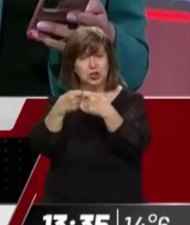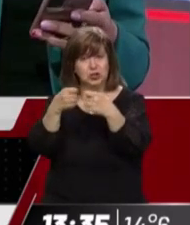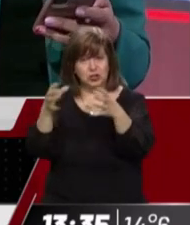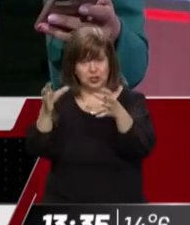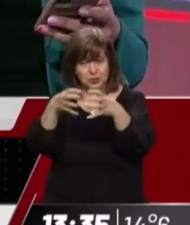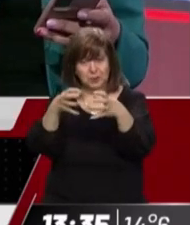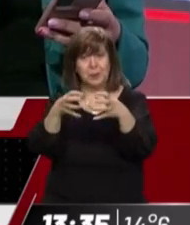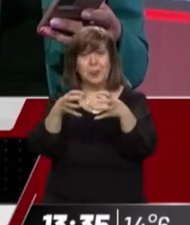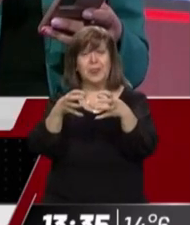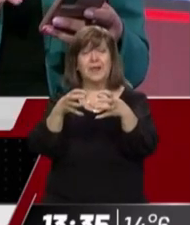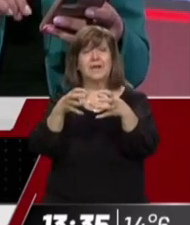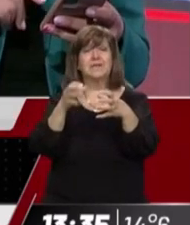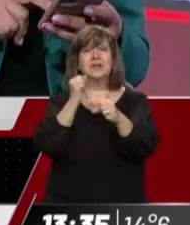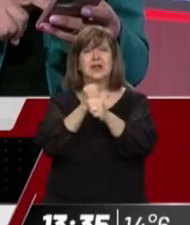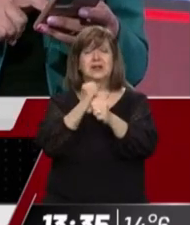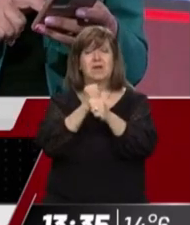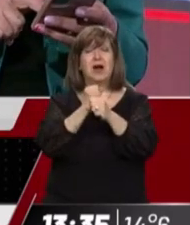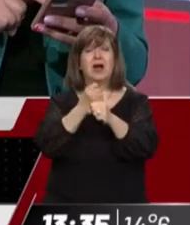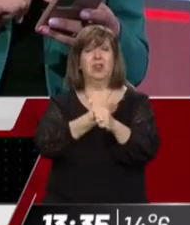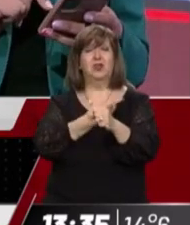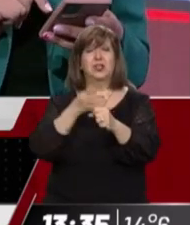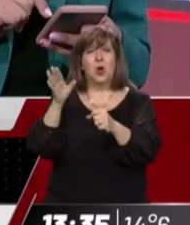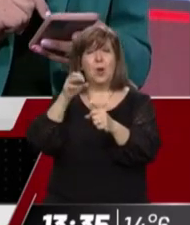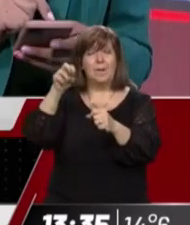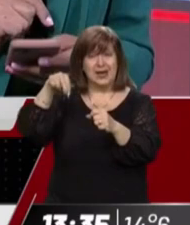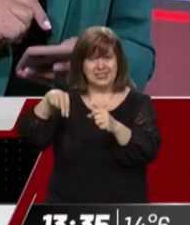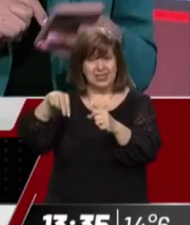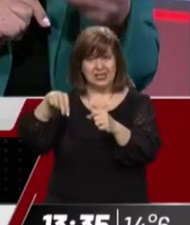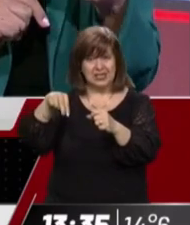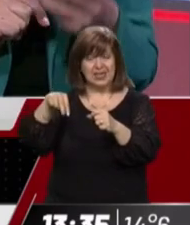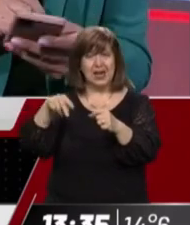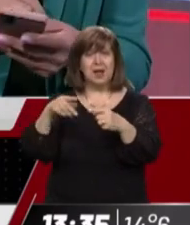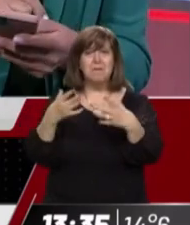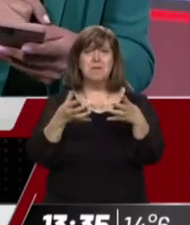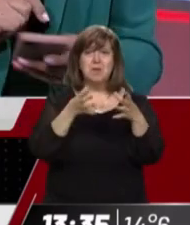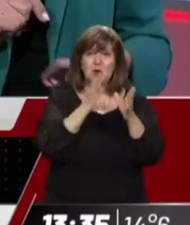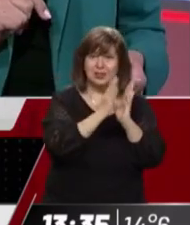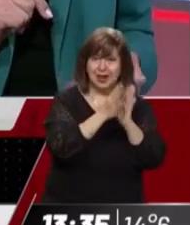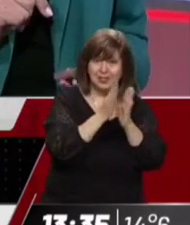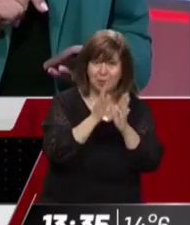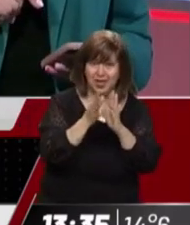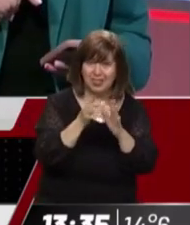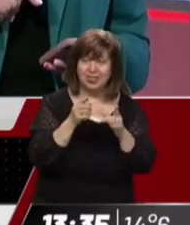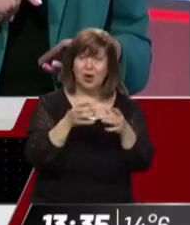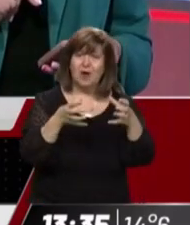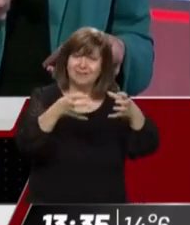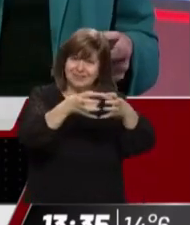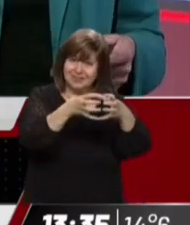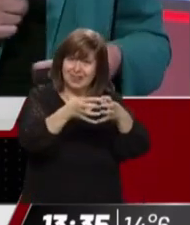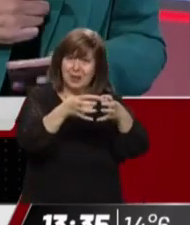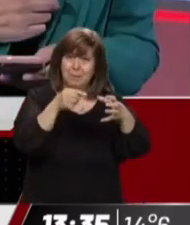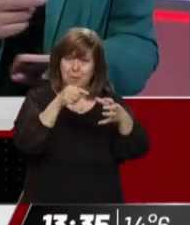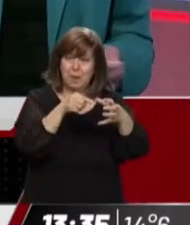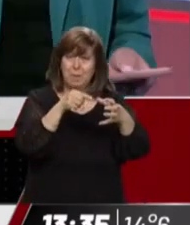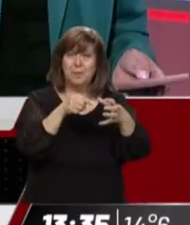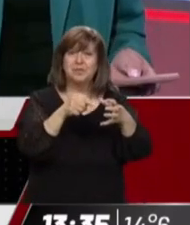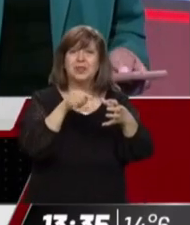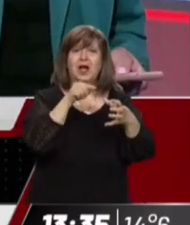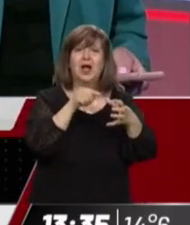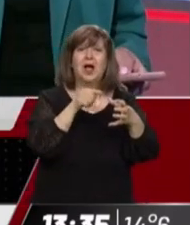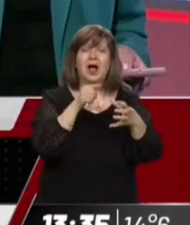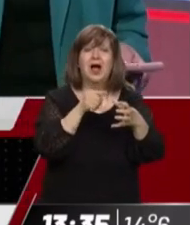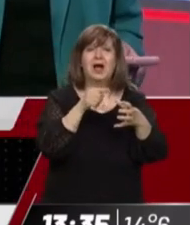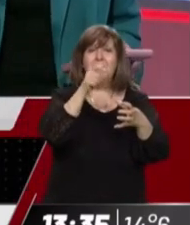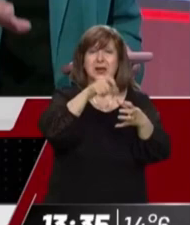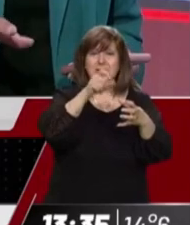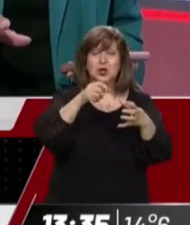fines de lucro que trabaja muy bien ahí en Guaymallén, que se llama Unificación de Vida. Nosotros también estuvimos en ese lugar. En ese lugar trabajan para